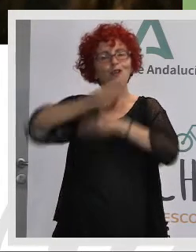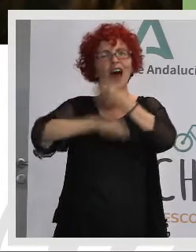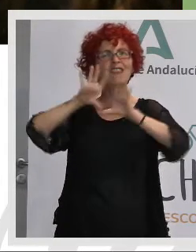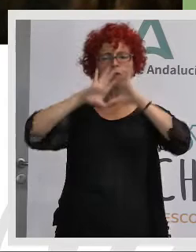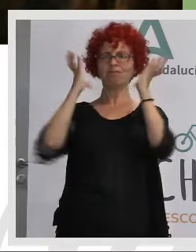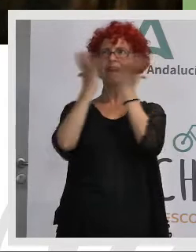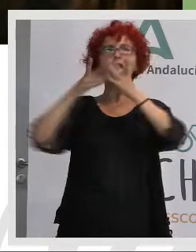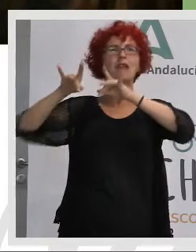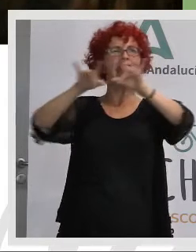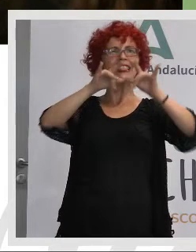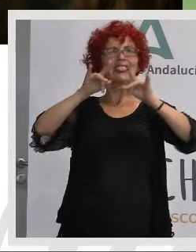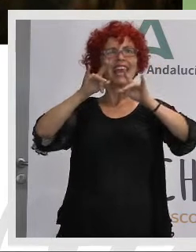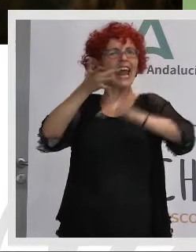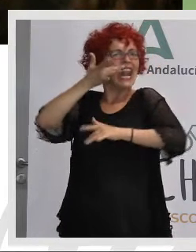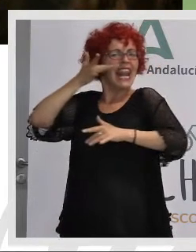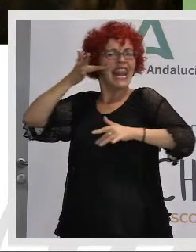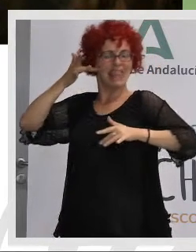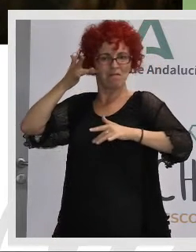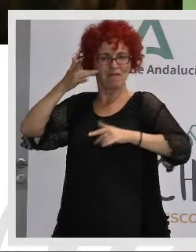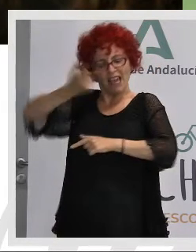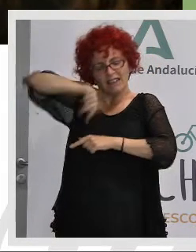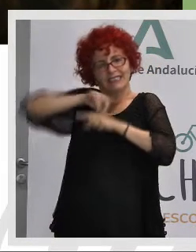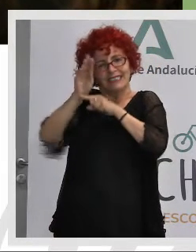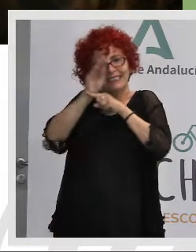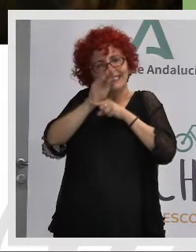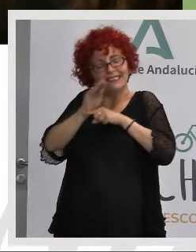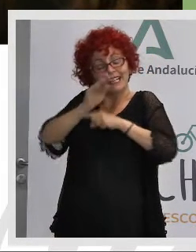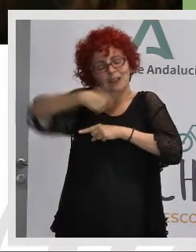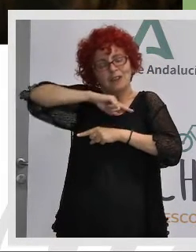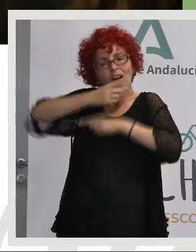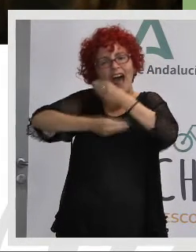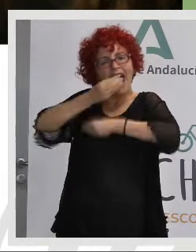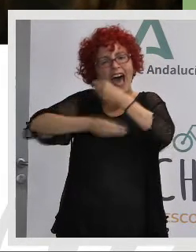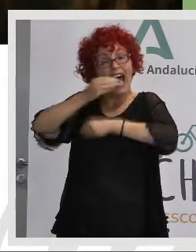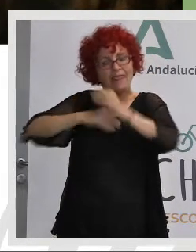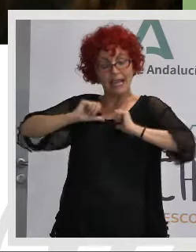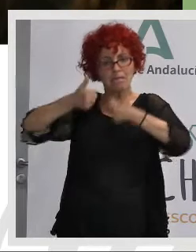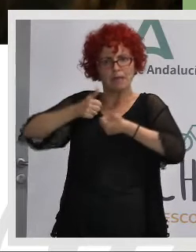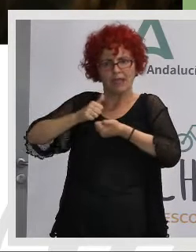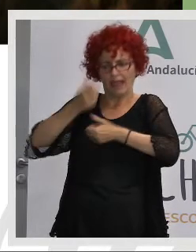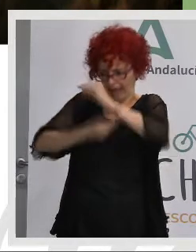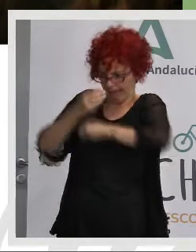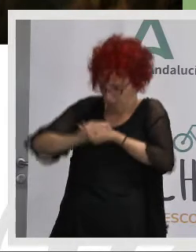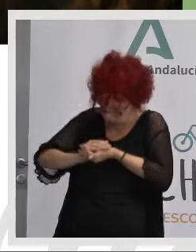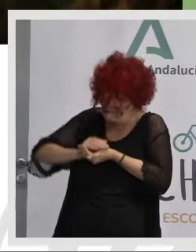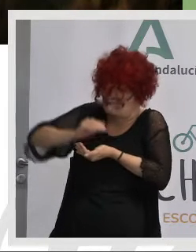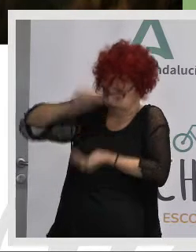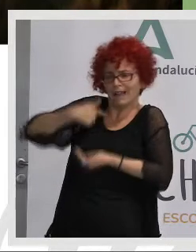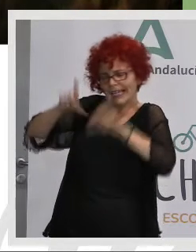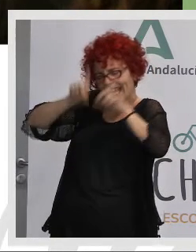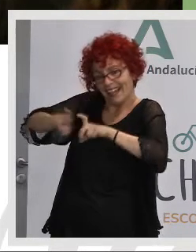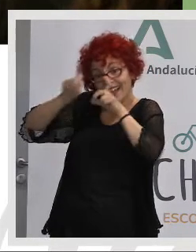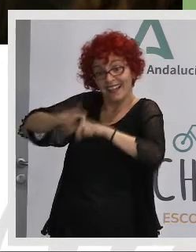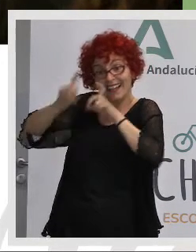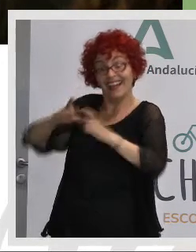planeta más sostenible, medioambientalmente más sostenible, y que podamos hacerlo desde tan pequeño, gracias a la educación que los padres y